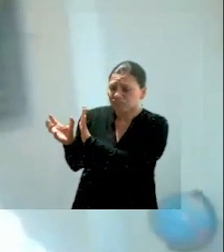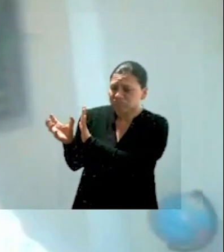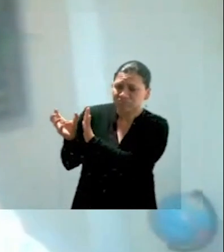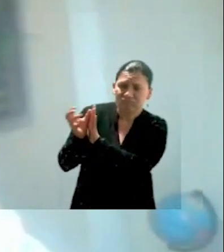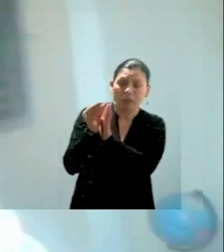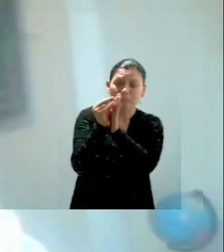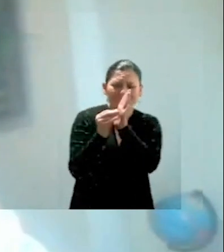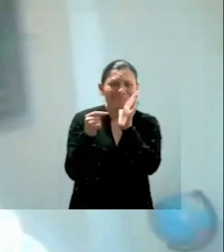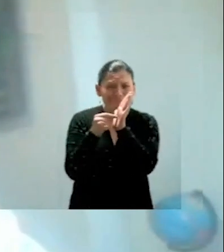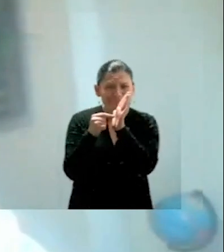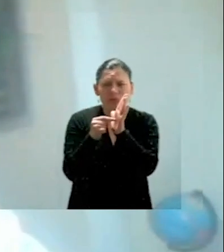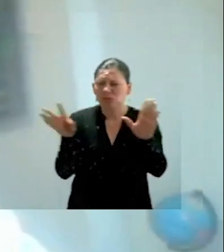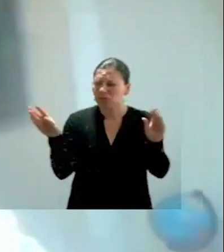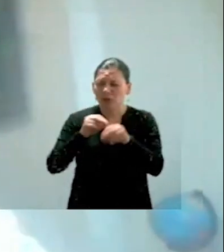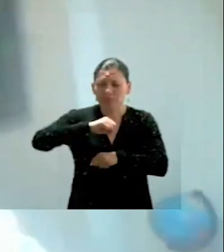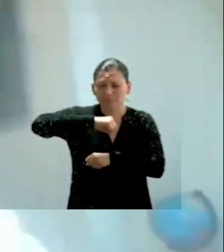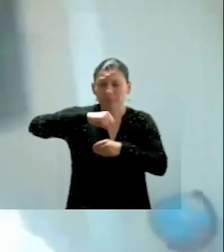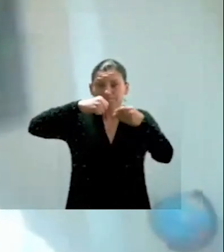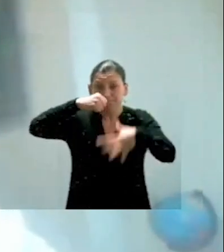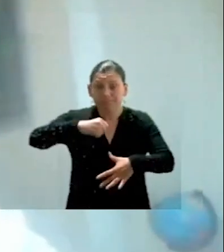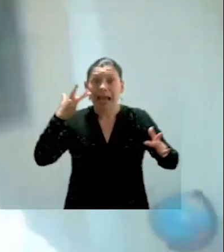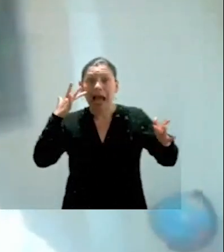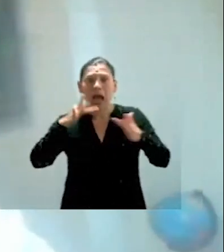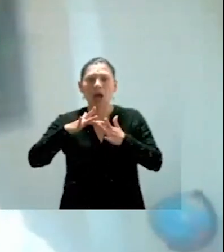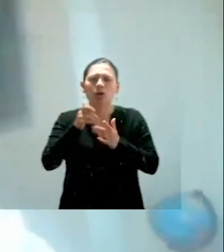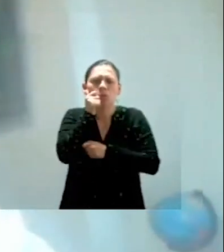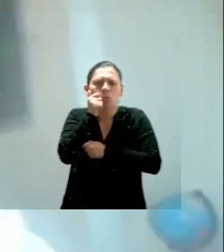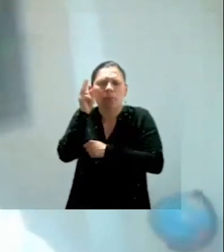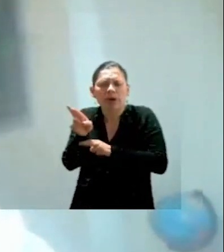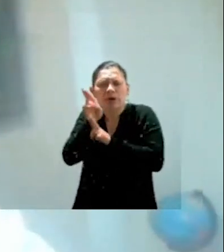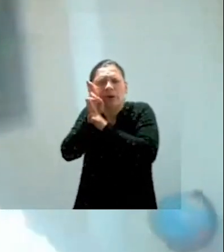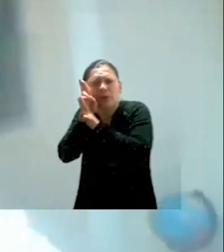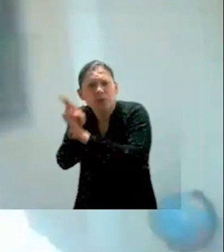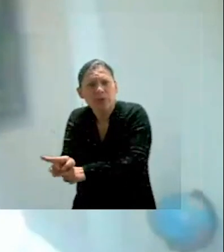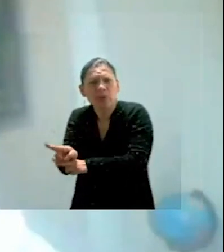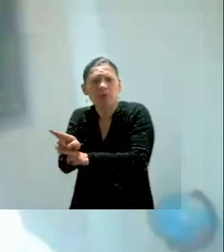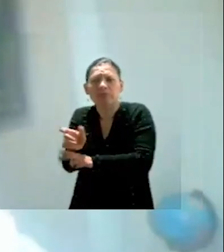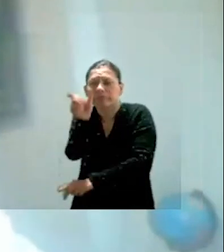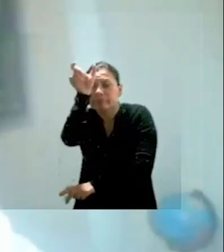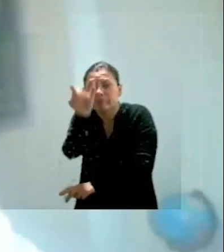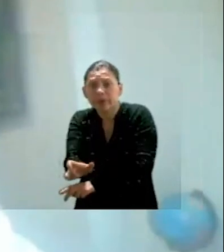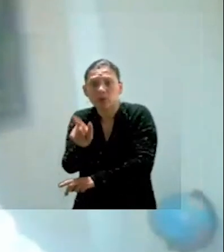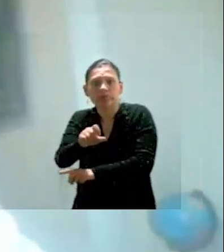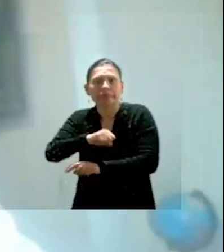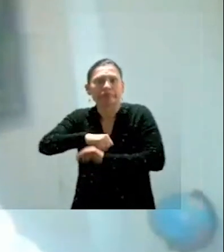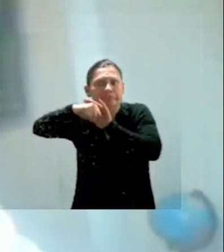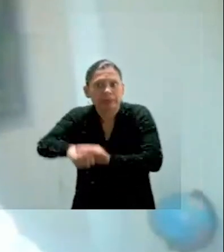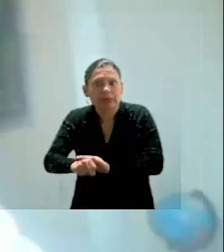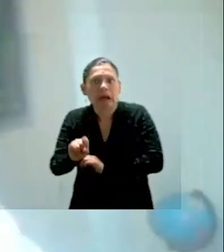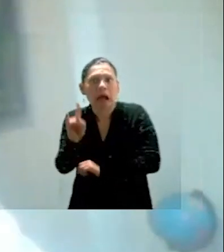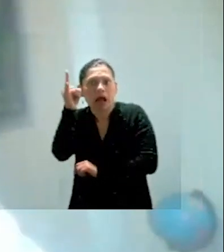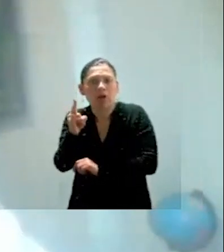pueden ascender a la fundamentalidad y de ahí a que sean unas garantías exigibles por el ciudadano.